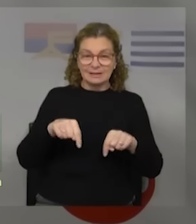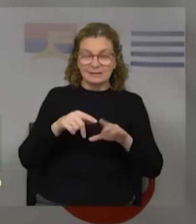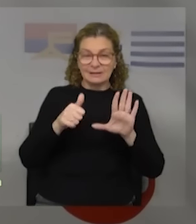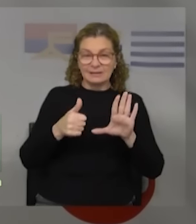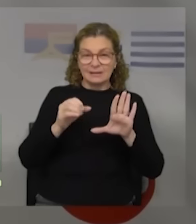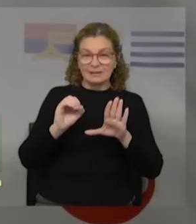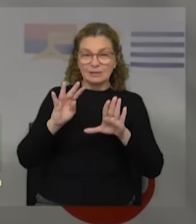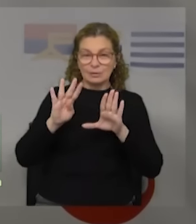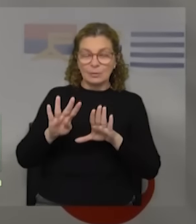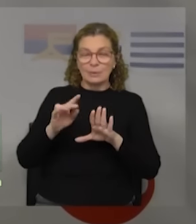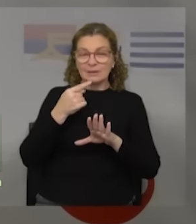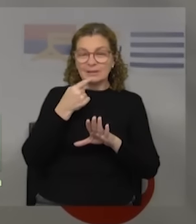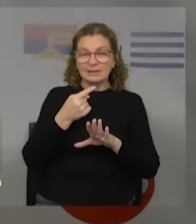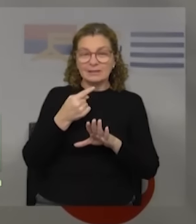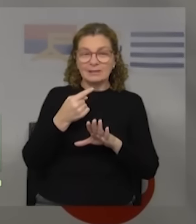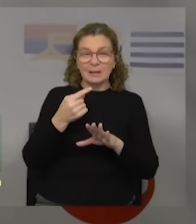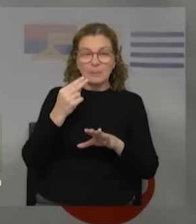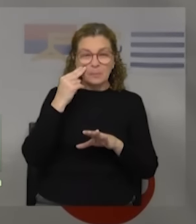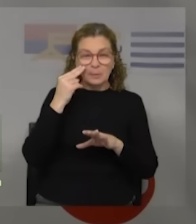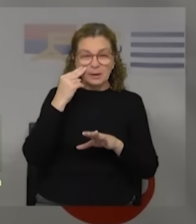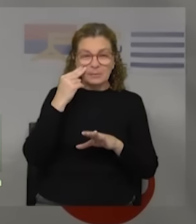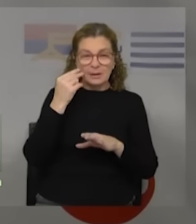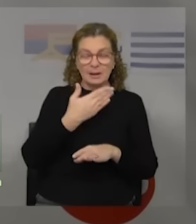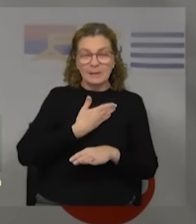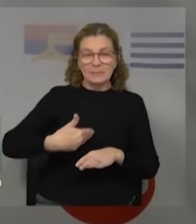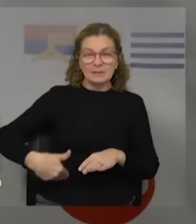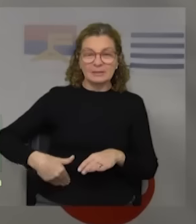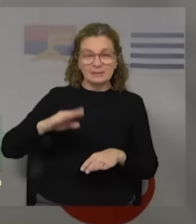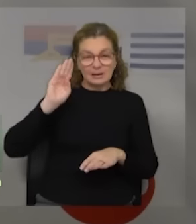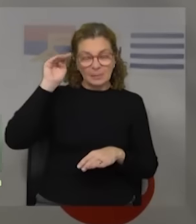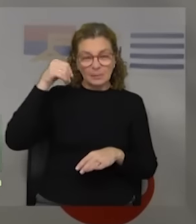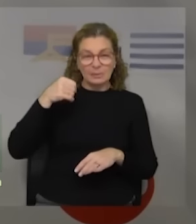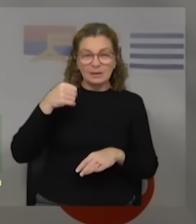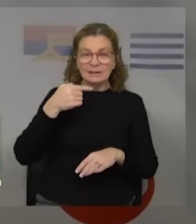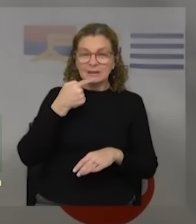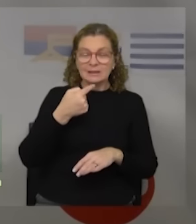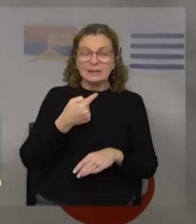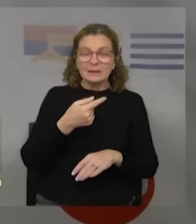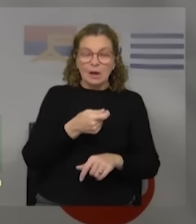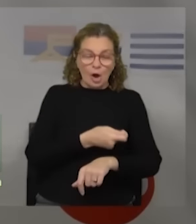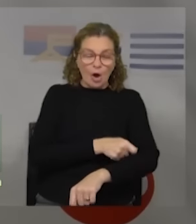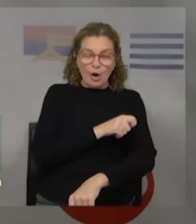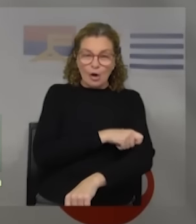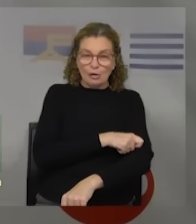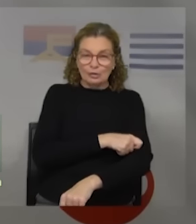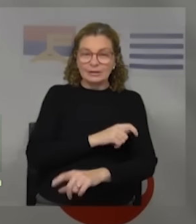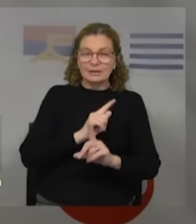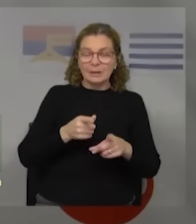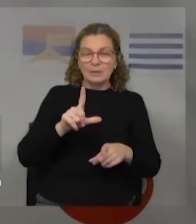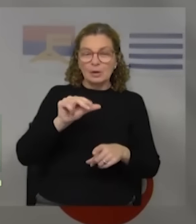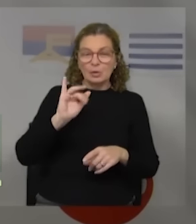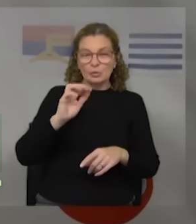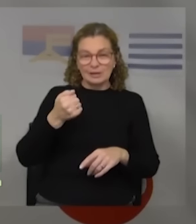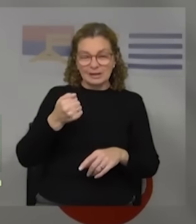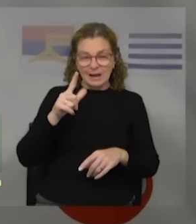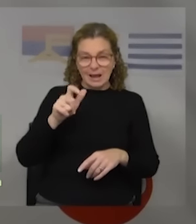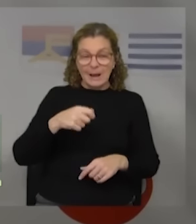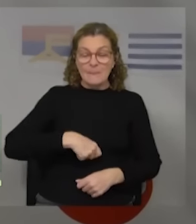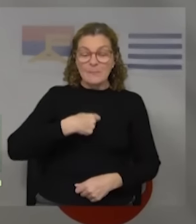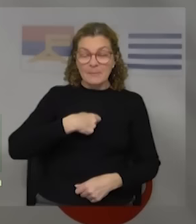a yamandu su candidatura a la presidencia de la República por esto que va a estar él también va a estar Lu polan Pepe Mujica y